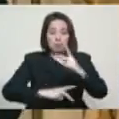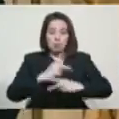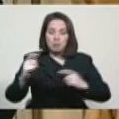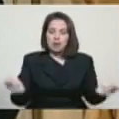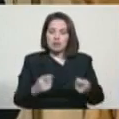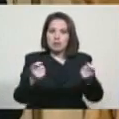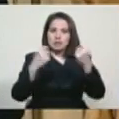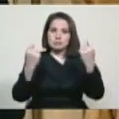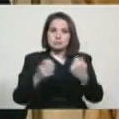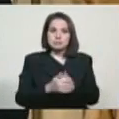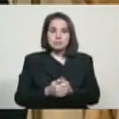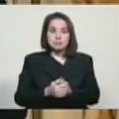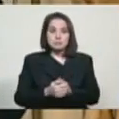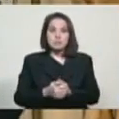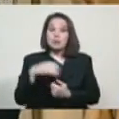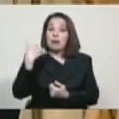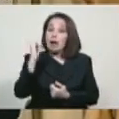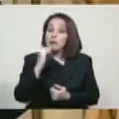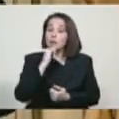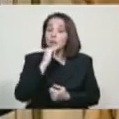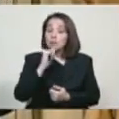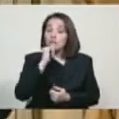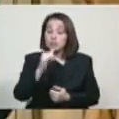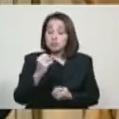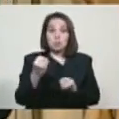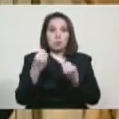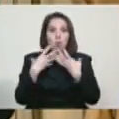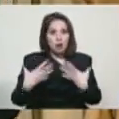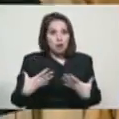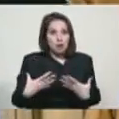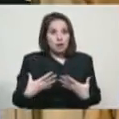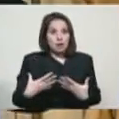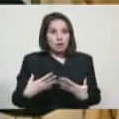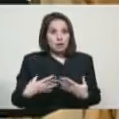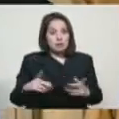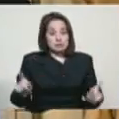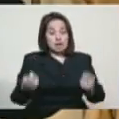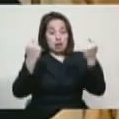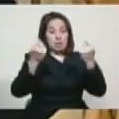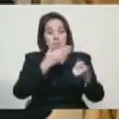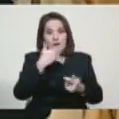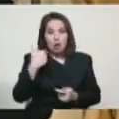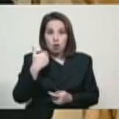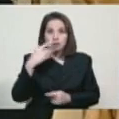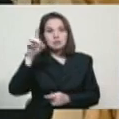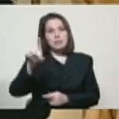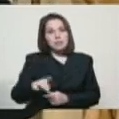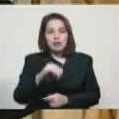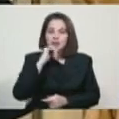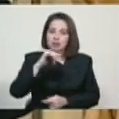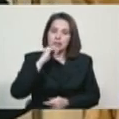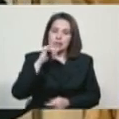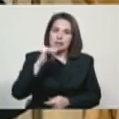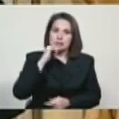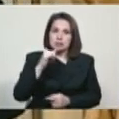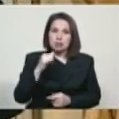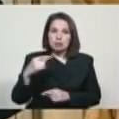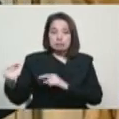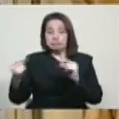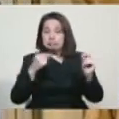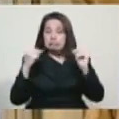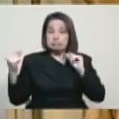Y así como hay buenas noticias de recuperación, también hay noticias de